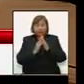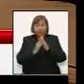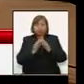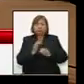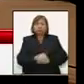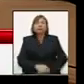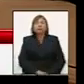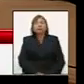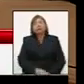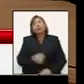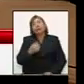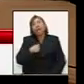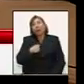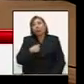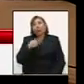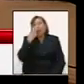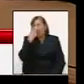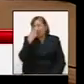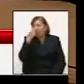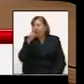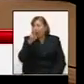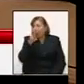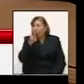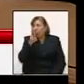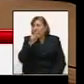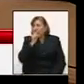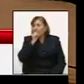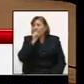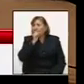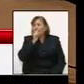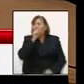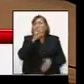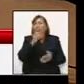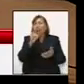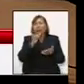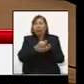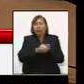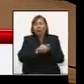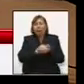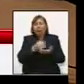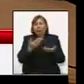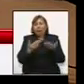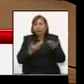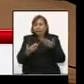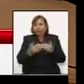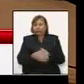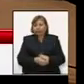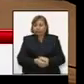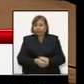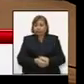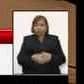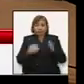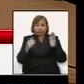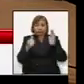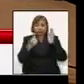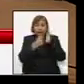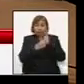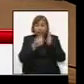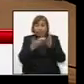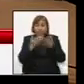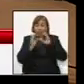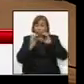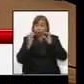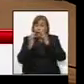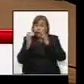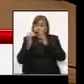lo que yo pude observar es de que el fiscal toca el timbre, previas